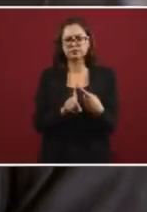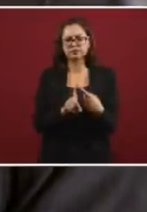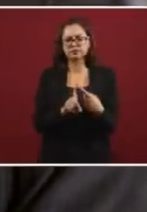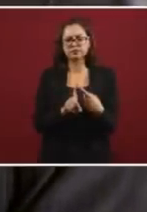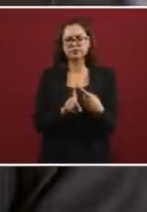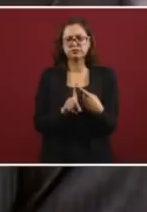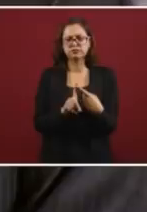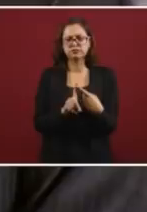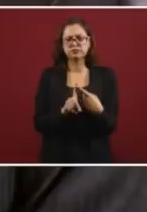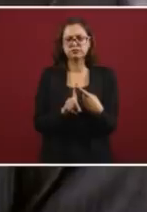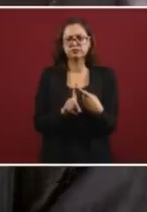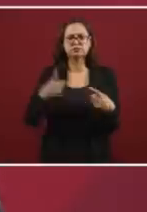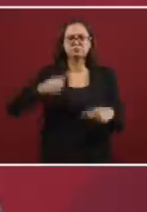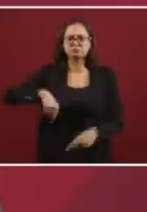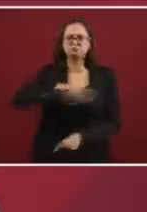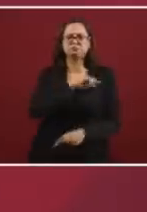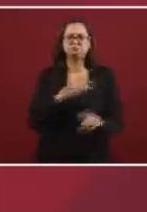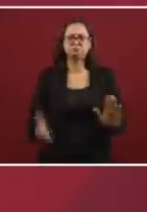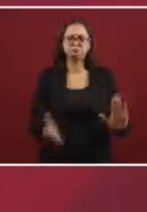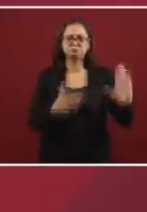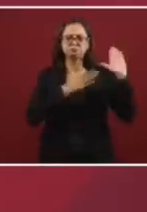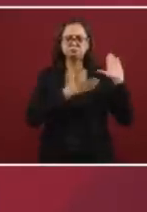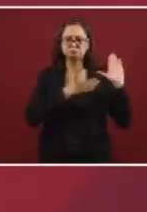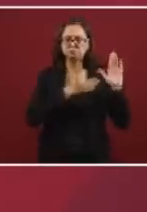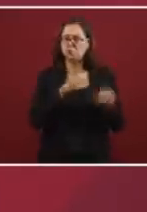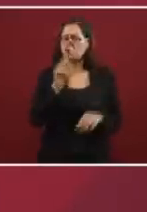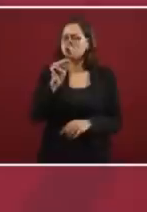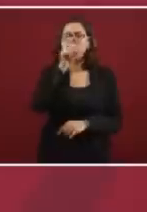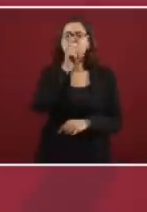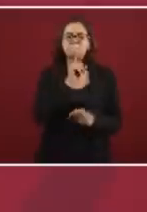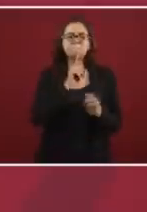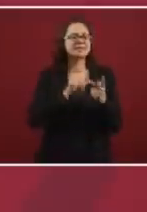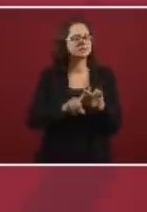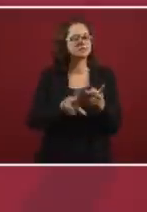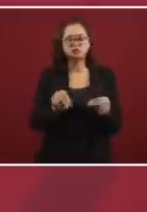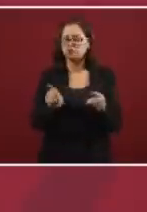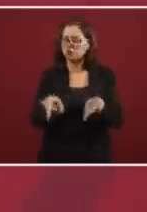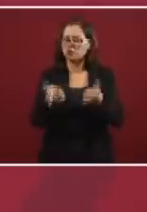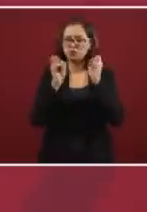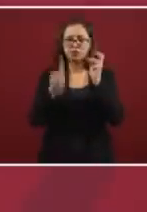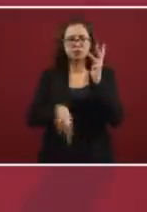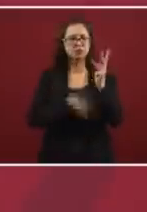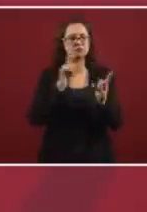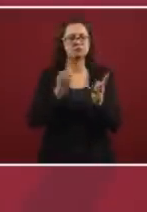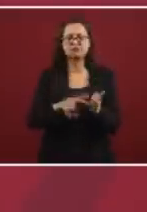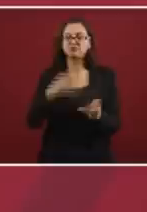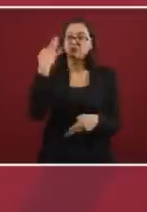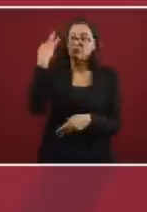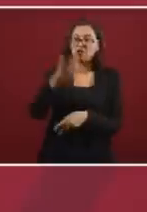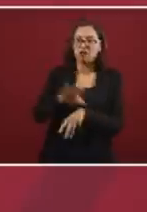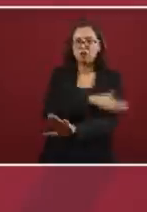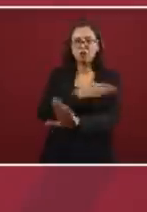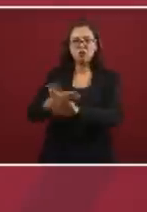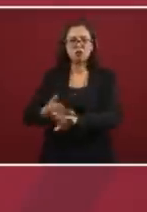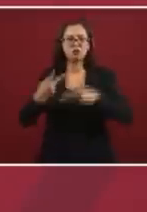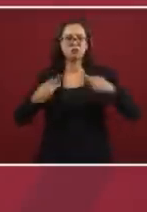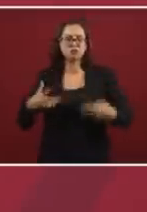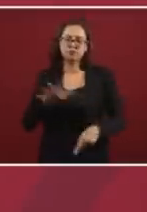que nosotros tenemos el compromiso de no mentir no robar y no traicionar al pueblo